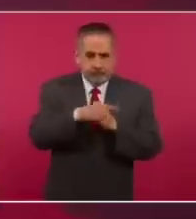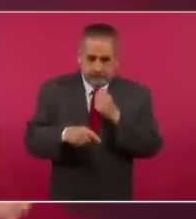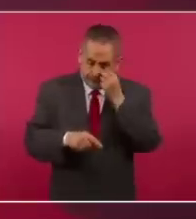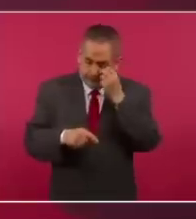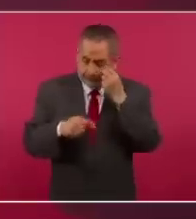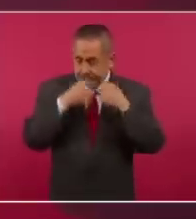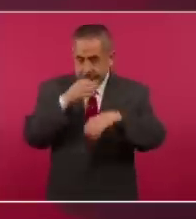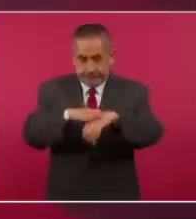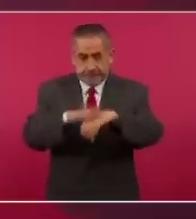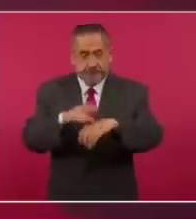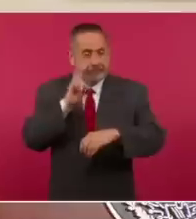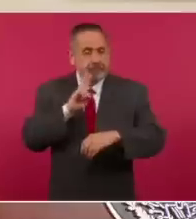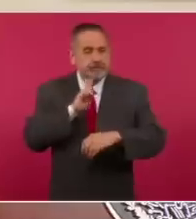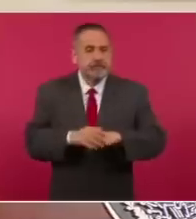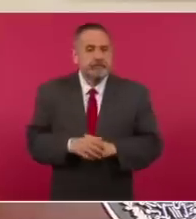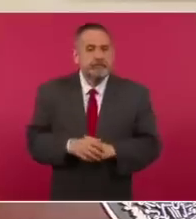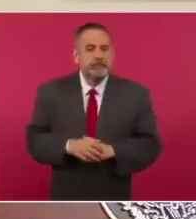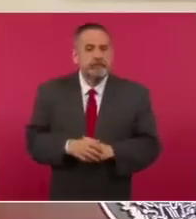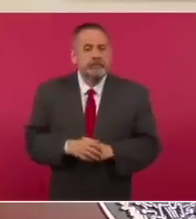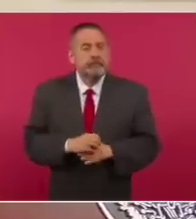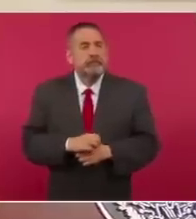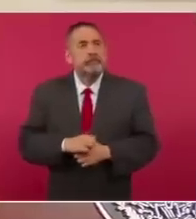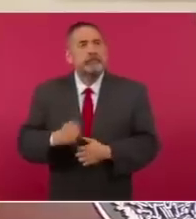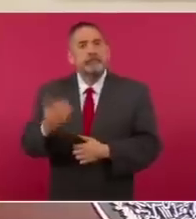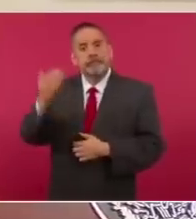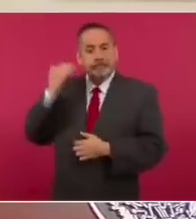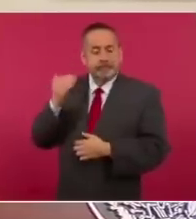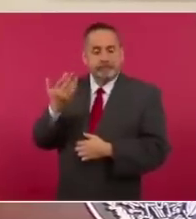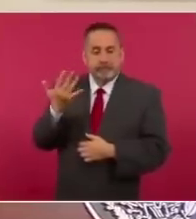adelanto. Desde hace más de 50 años